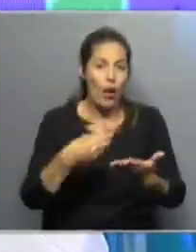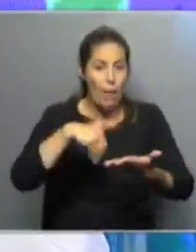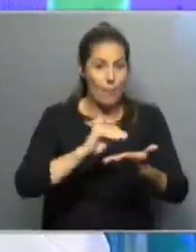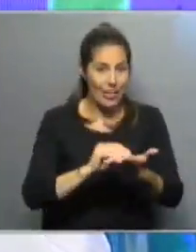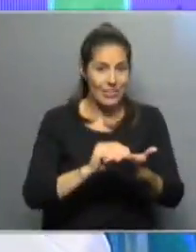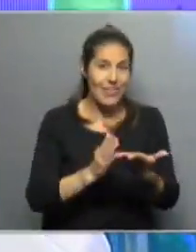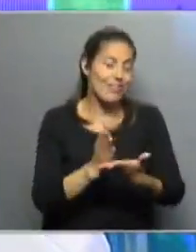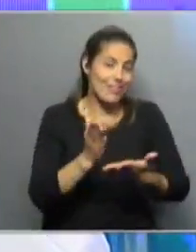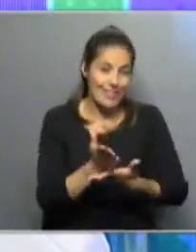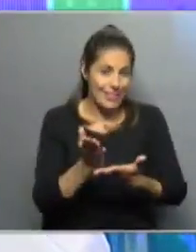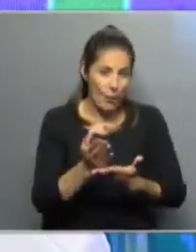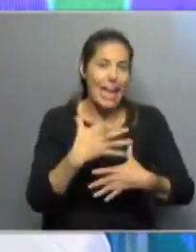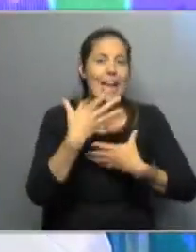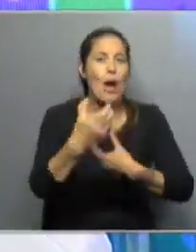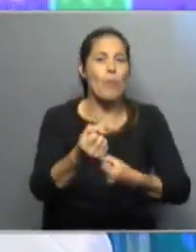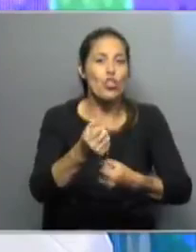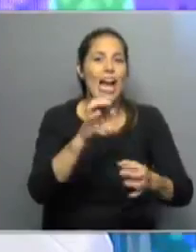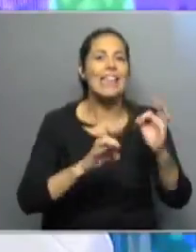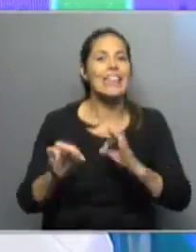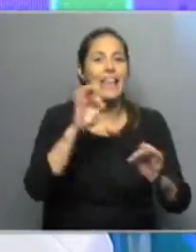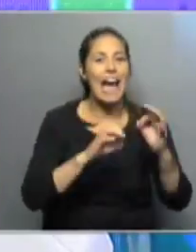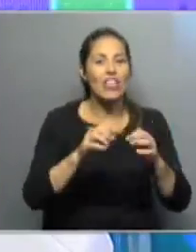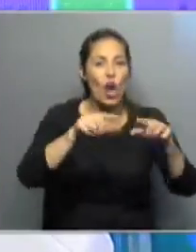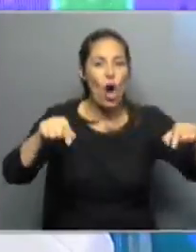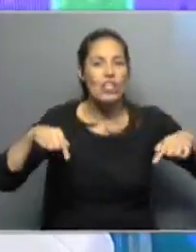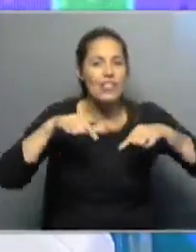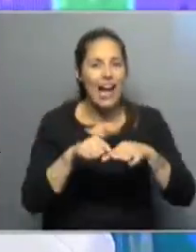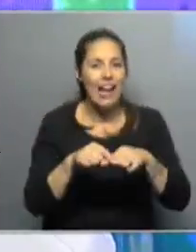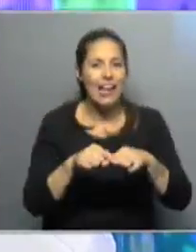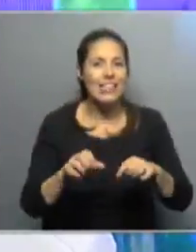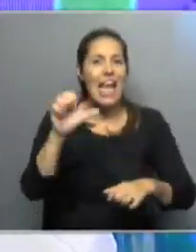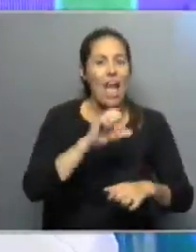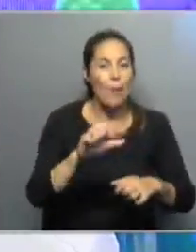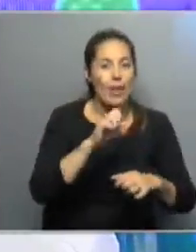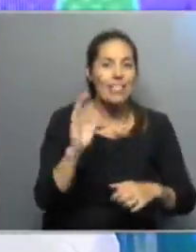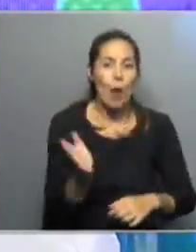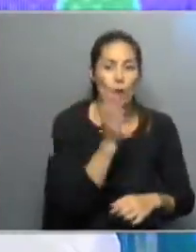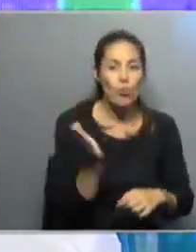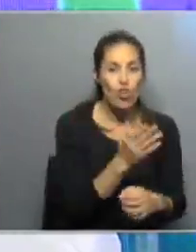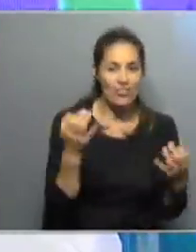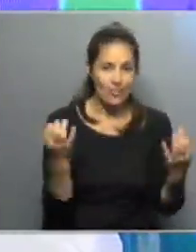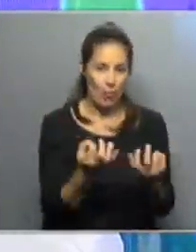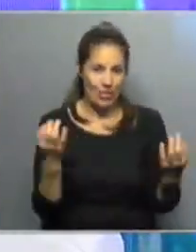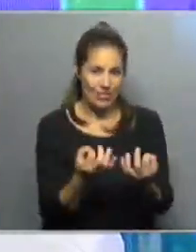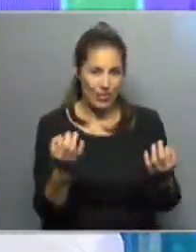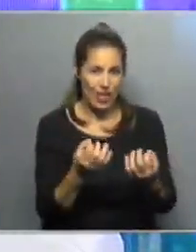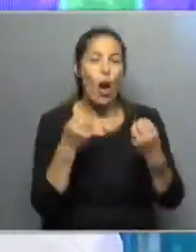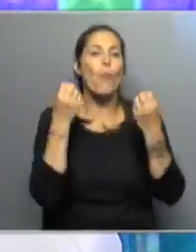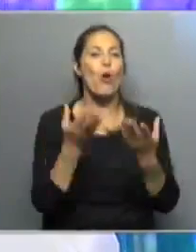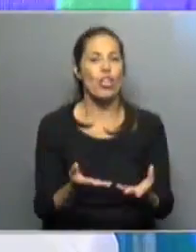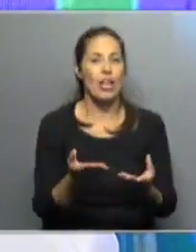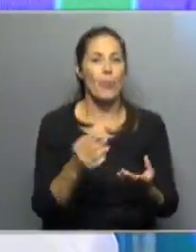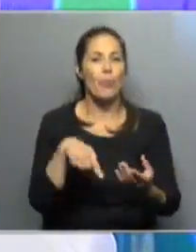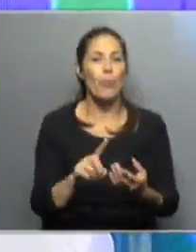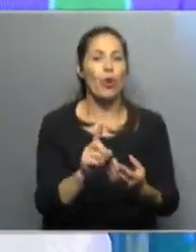o más que siempre, que apoya a los teatros, a las salas, a las compañías y a producciones específicas. Bueno, ¿por qué? Porque